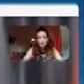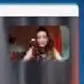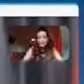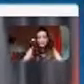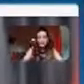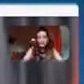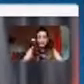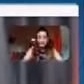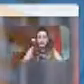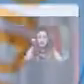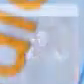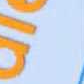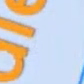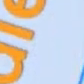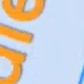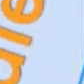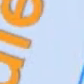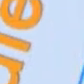Noticioso